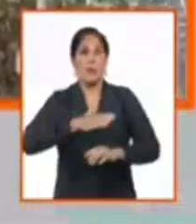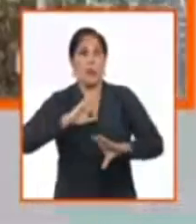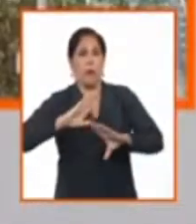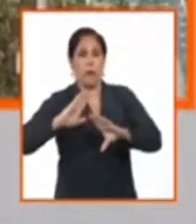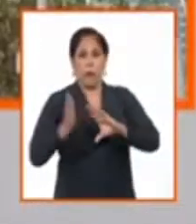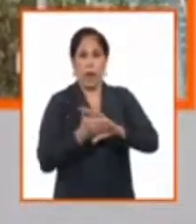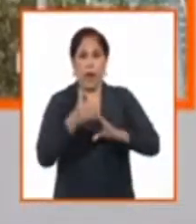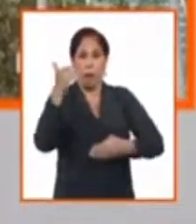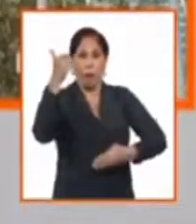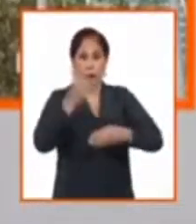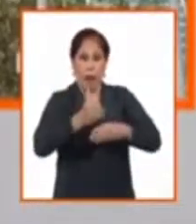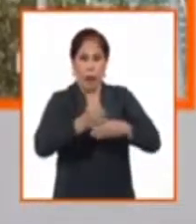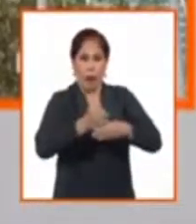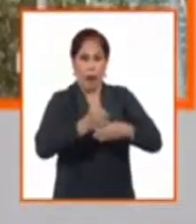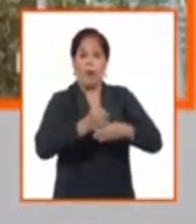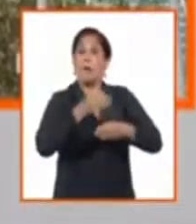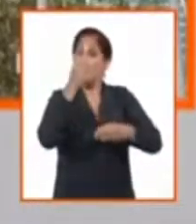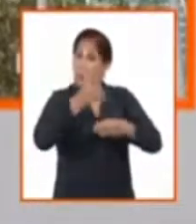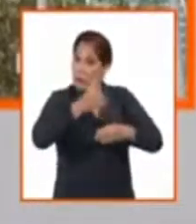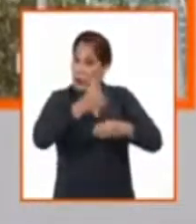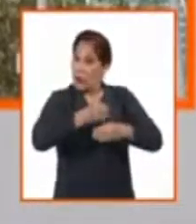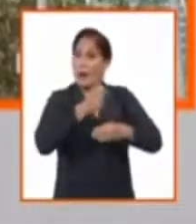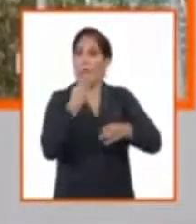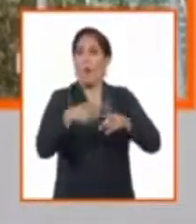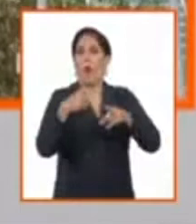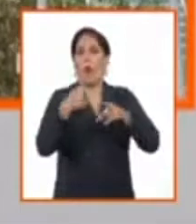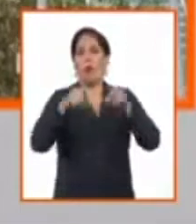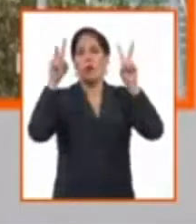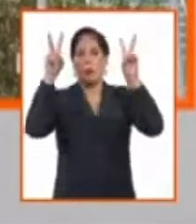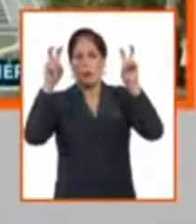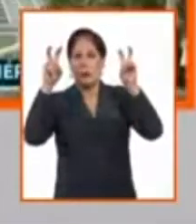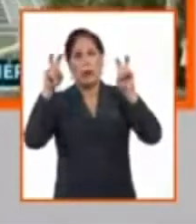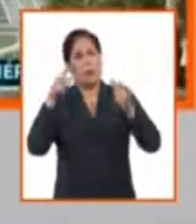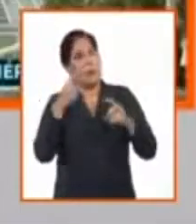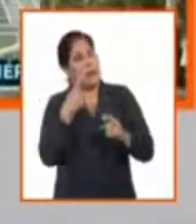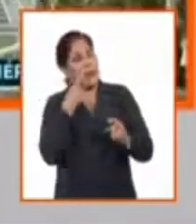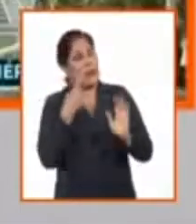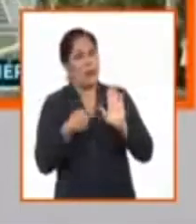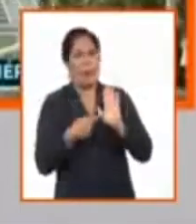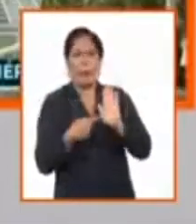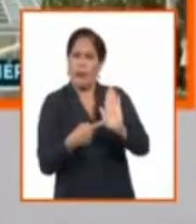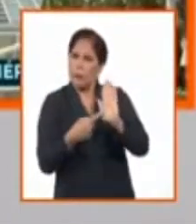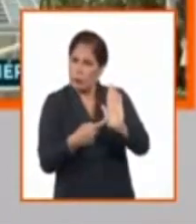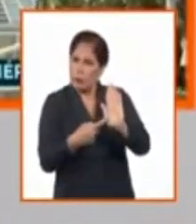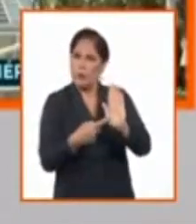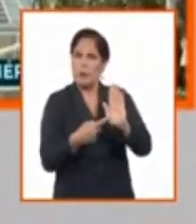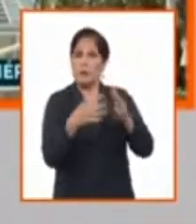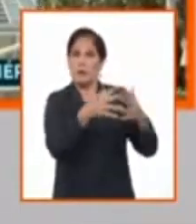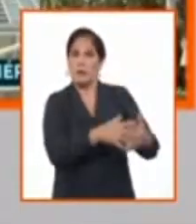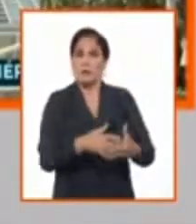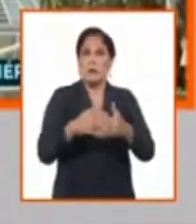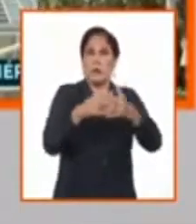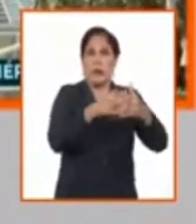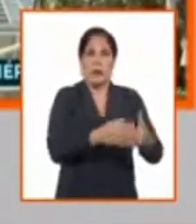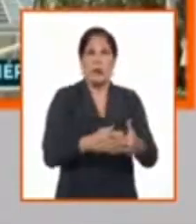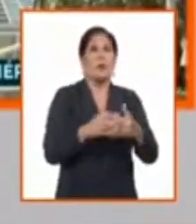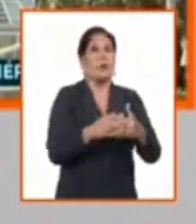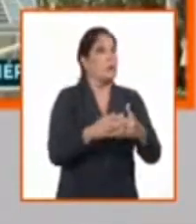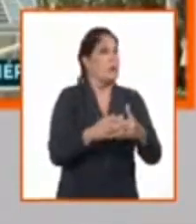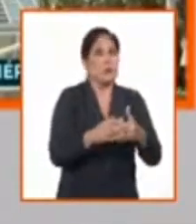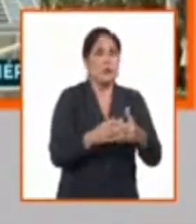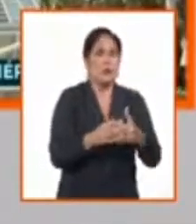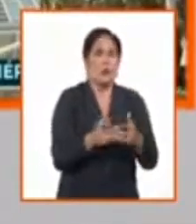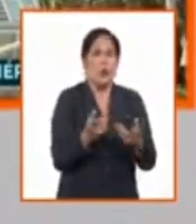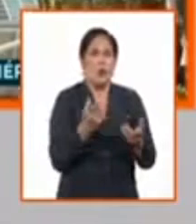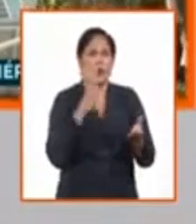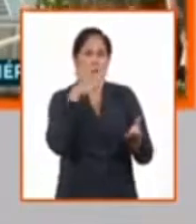se puede se trataron otros temas que al final lo que demuestran randy es el del gran desprestigio que